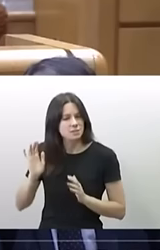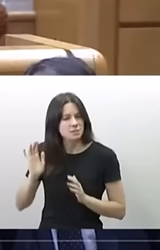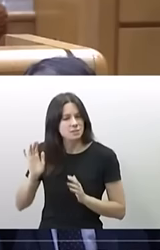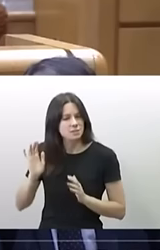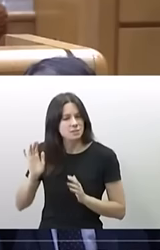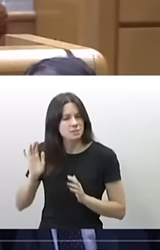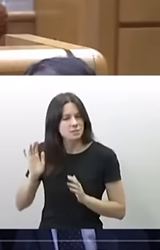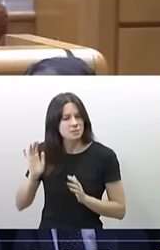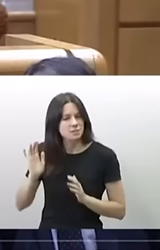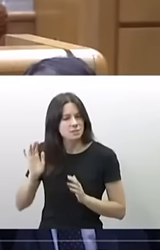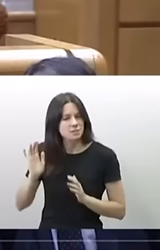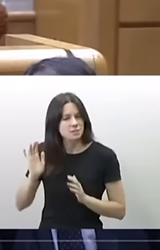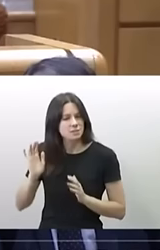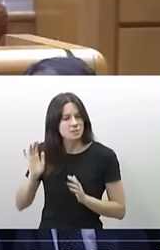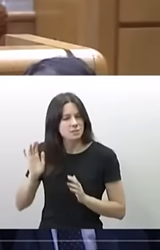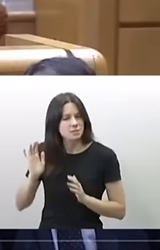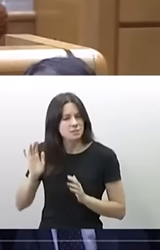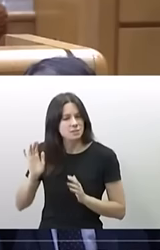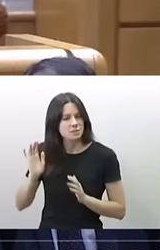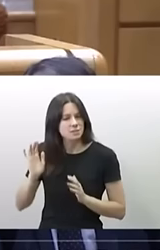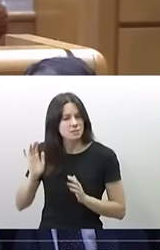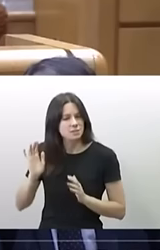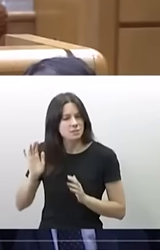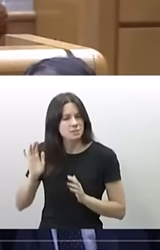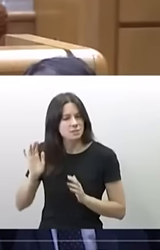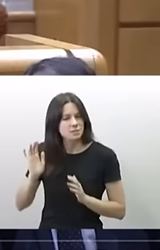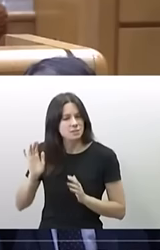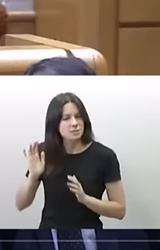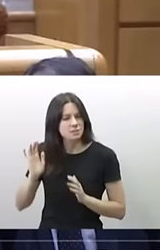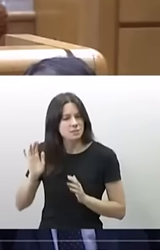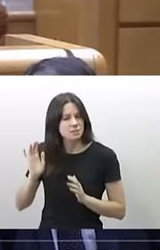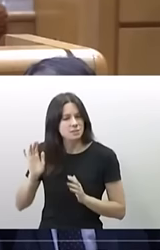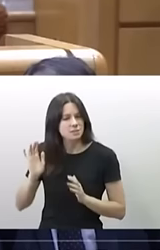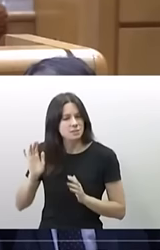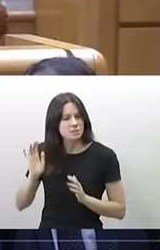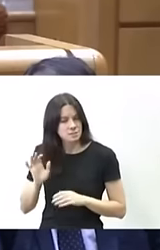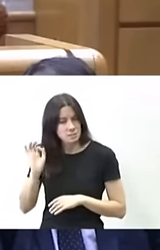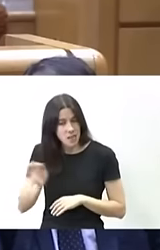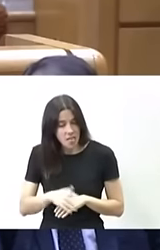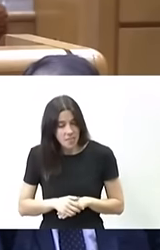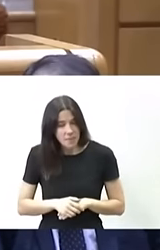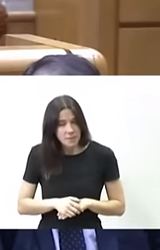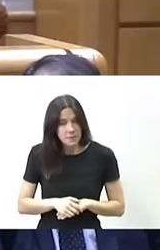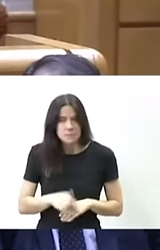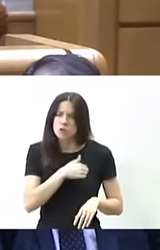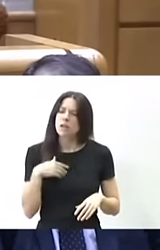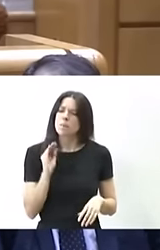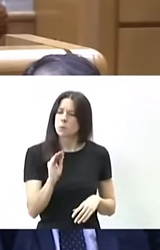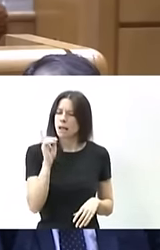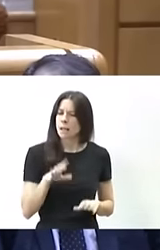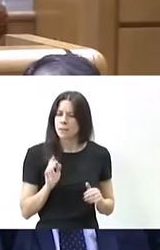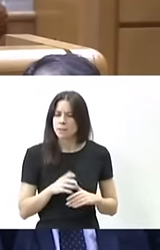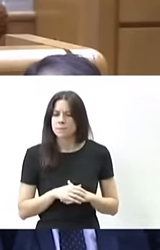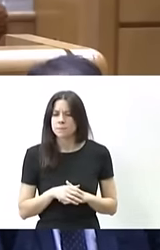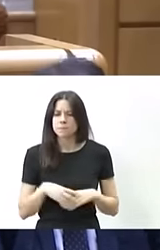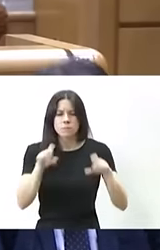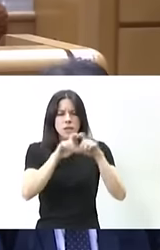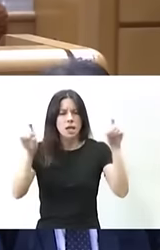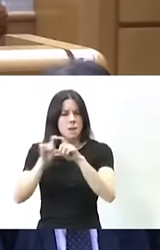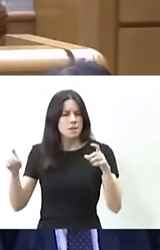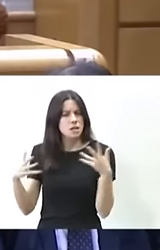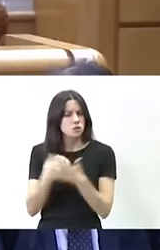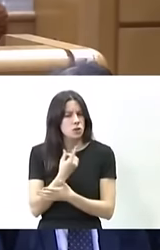mucho más, tiene microgestos con mucha más frecuencia, señal de que se siente bastante nerviosa. Quiero preguntar, ¿por qué todas las empresas